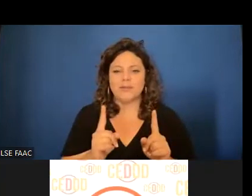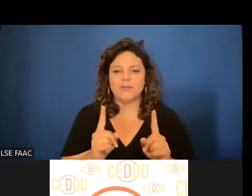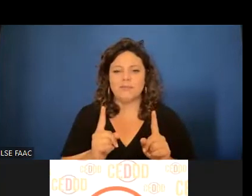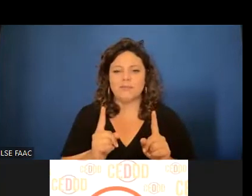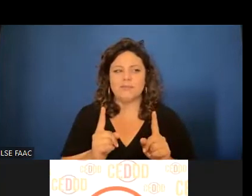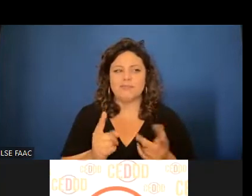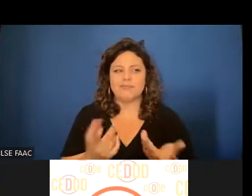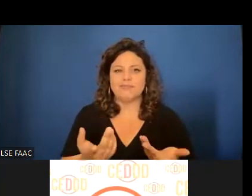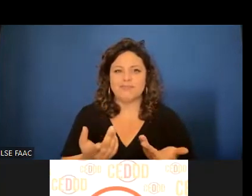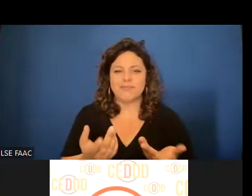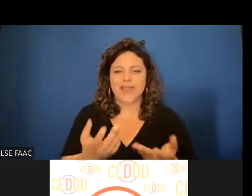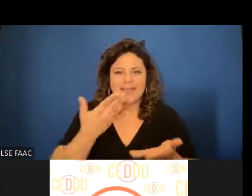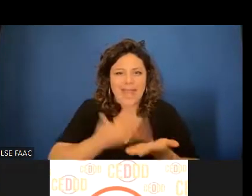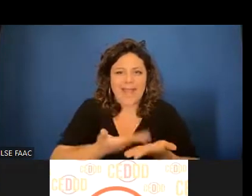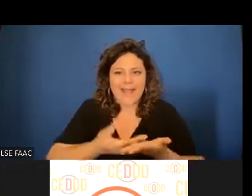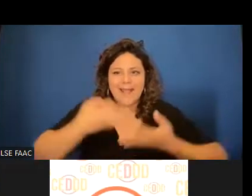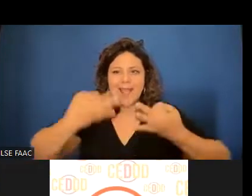cuestiones que se deben tener,